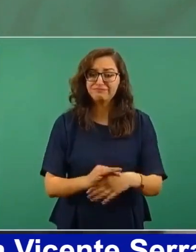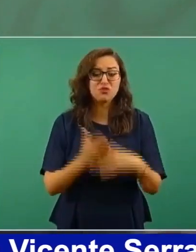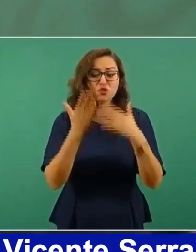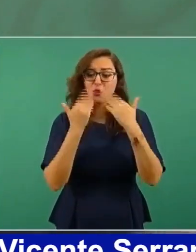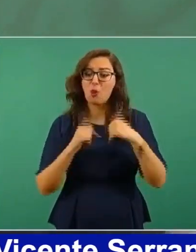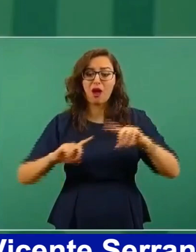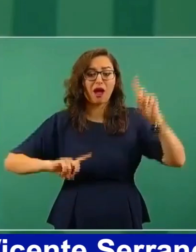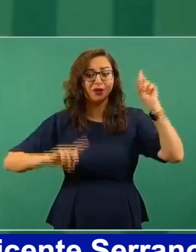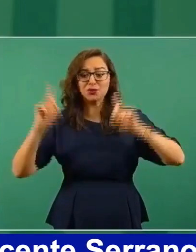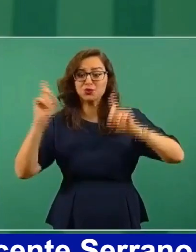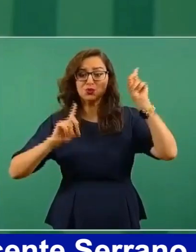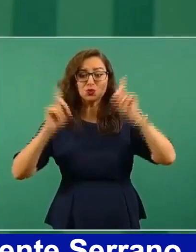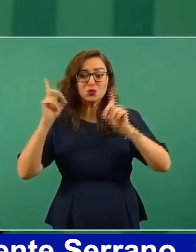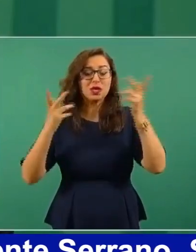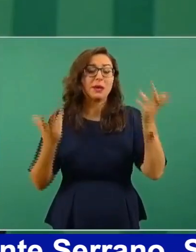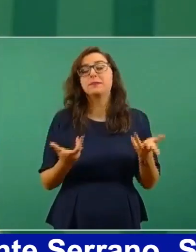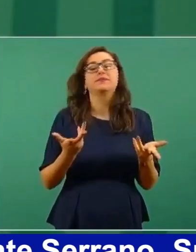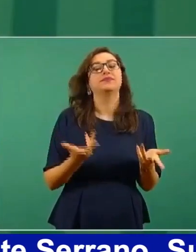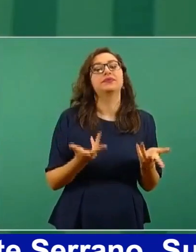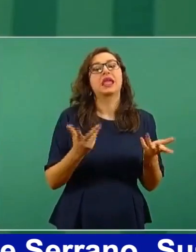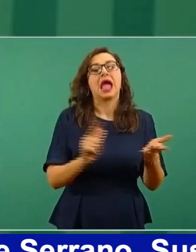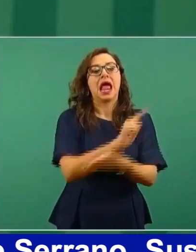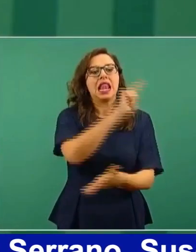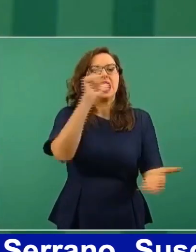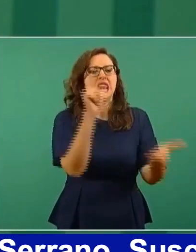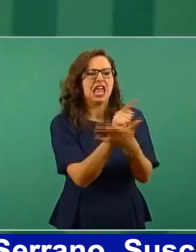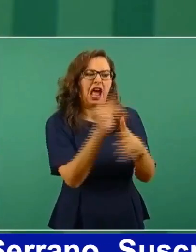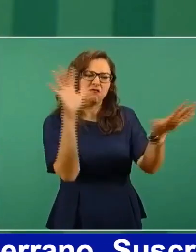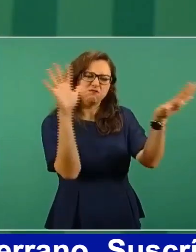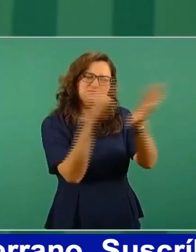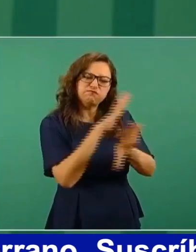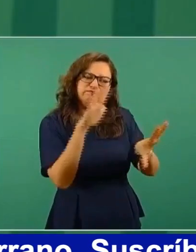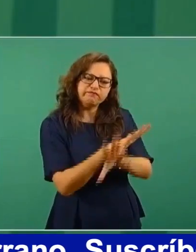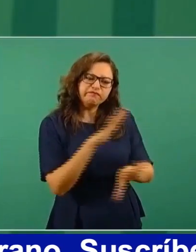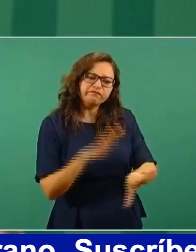defendiendo todas las llamadas reformas estructurales,